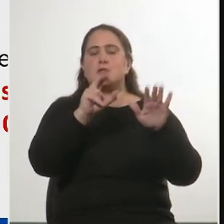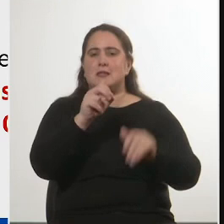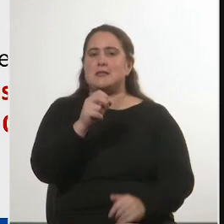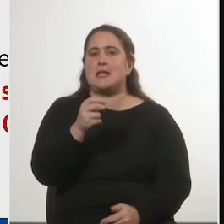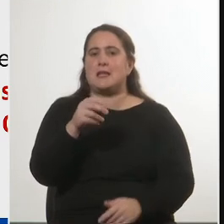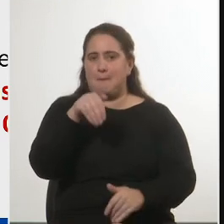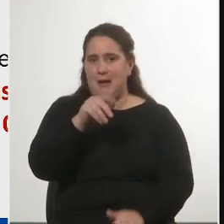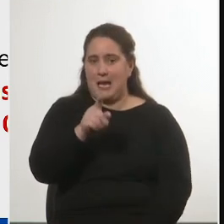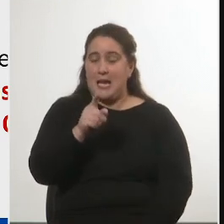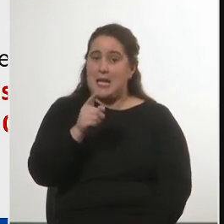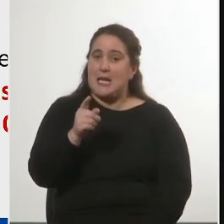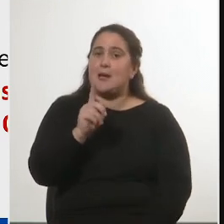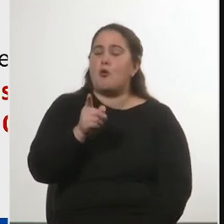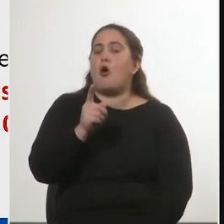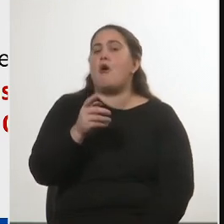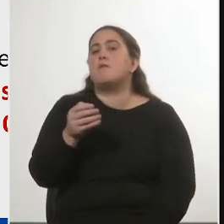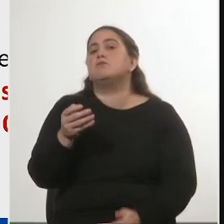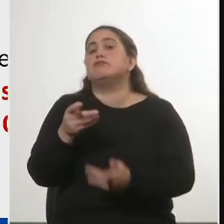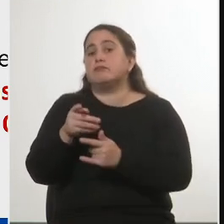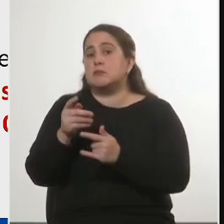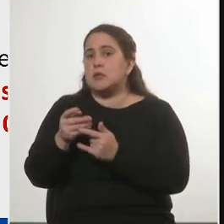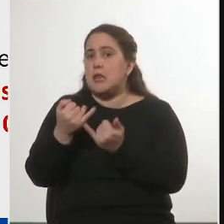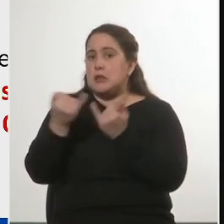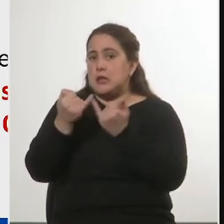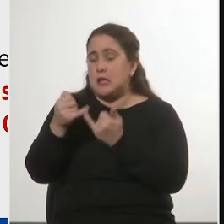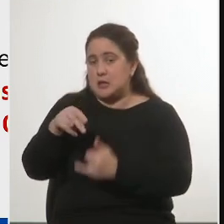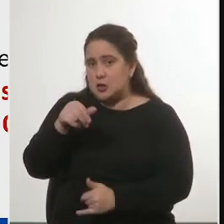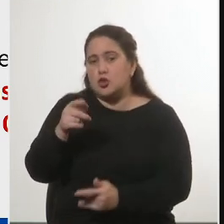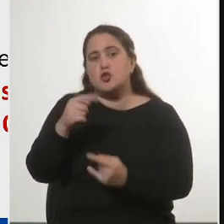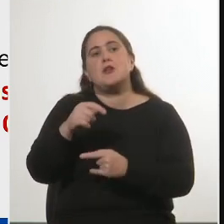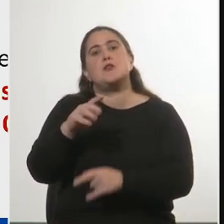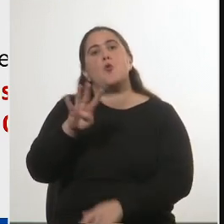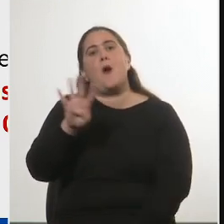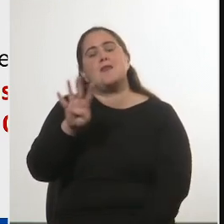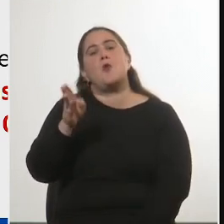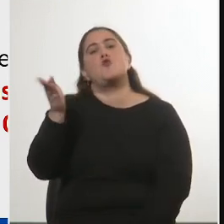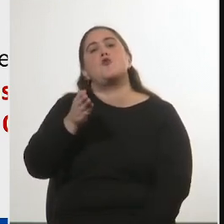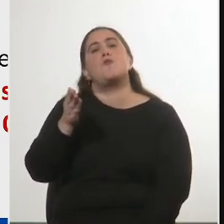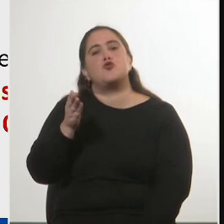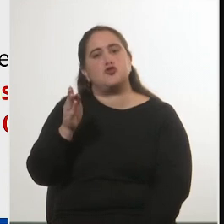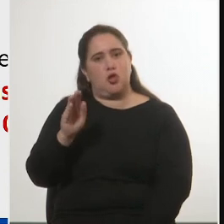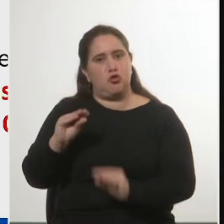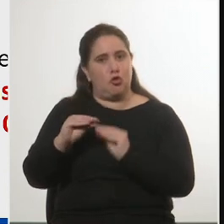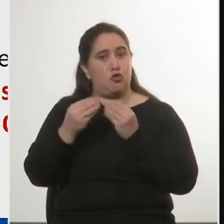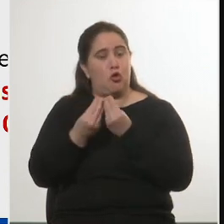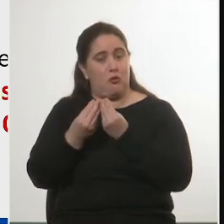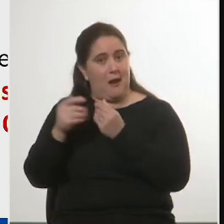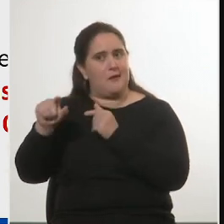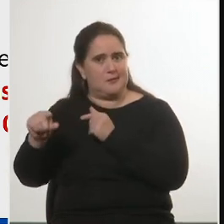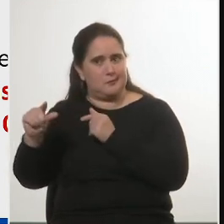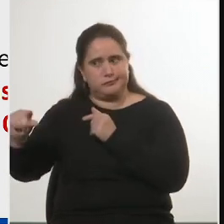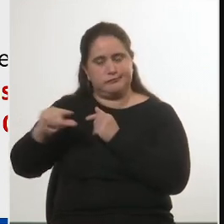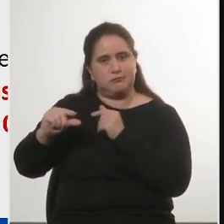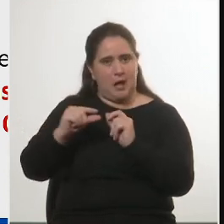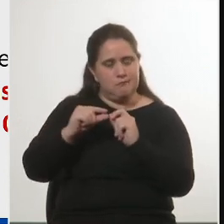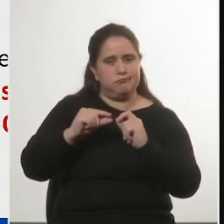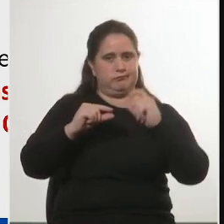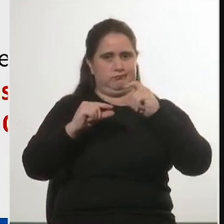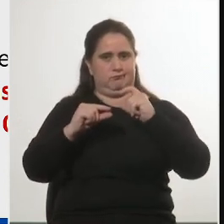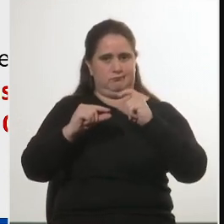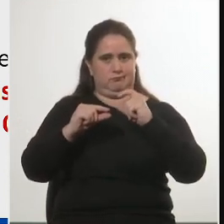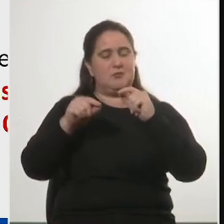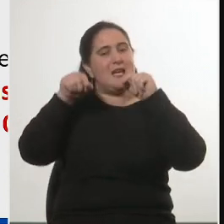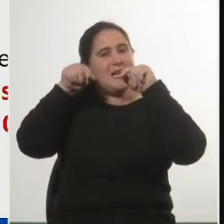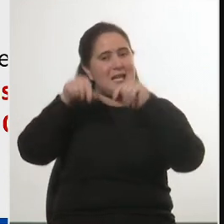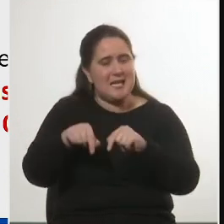miligramos diarios de sodio, lo que sería el 44% del total del consumo de sodio que provendría de la OCE.